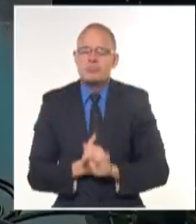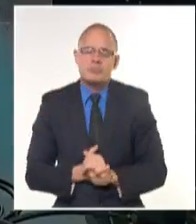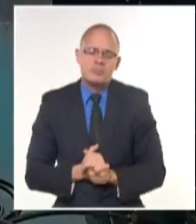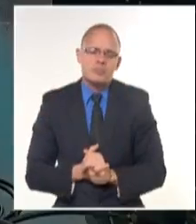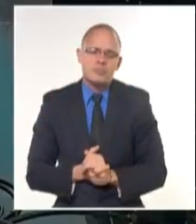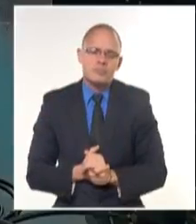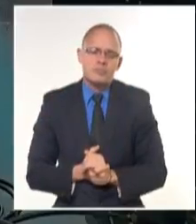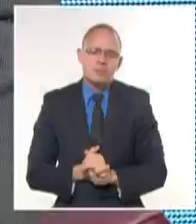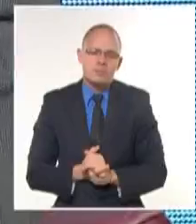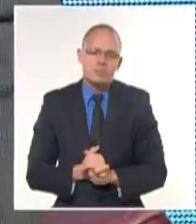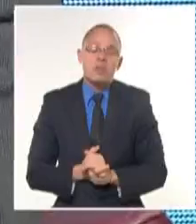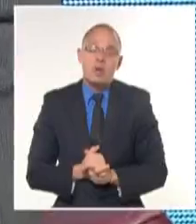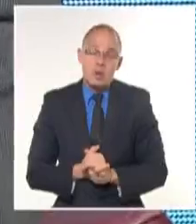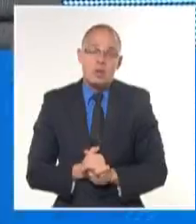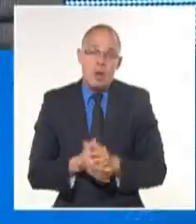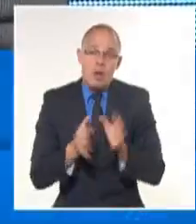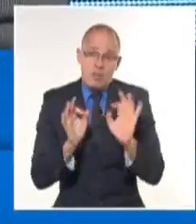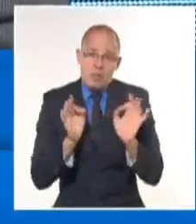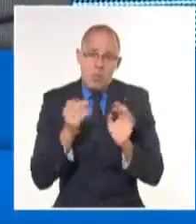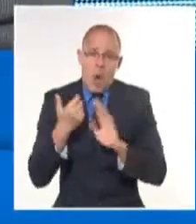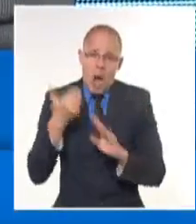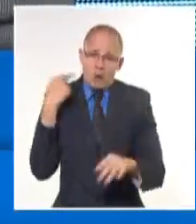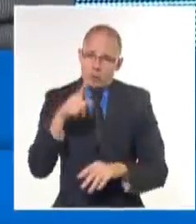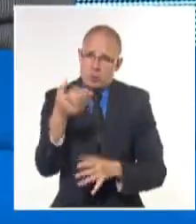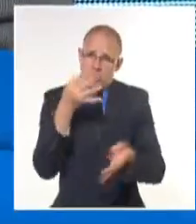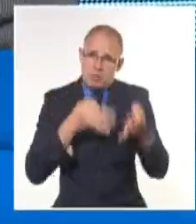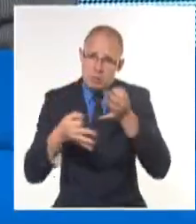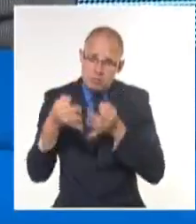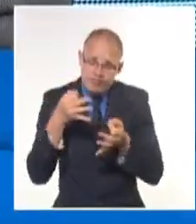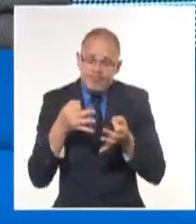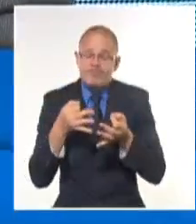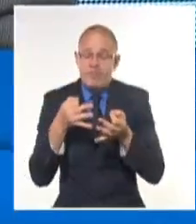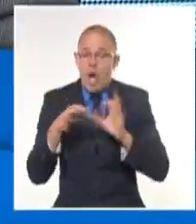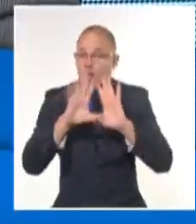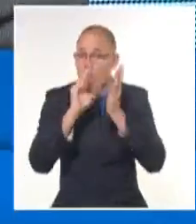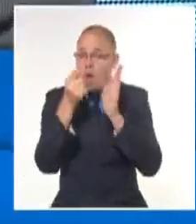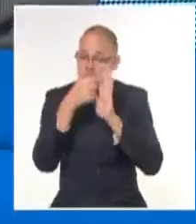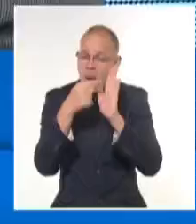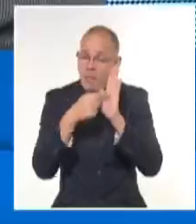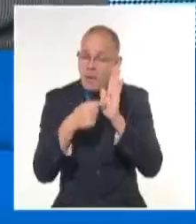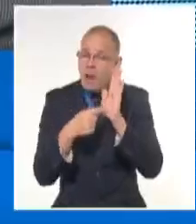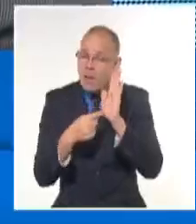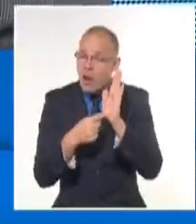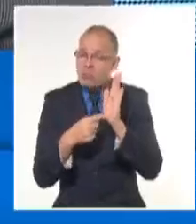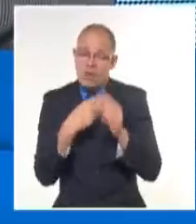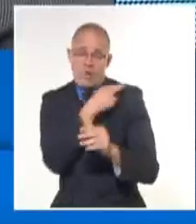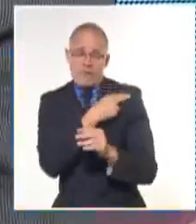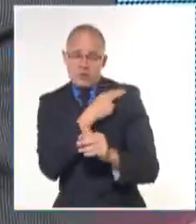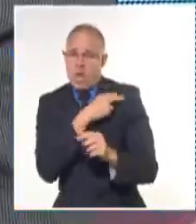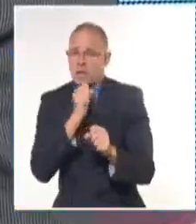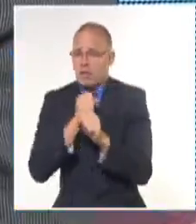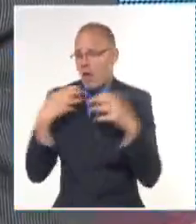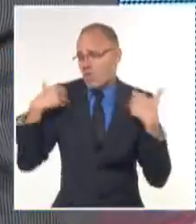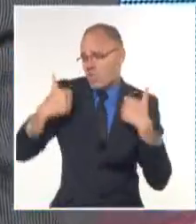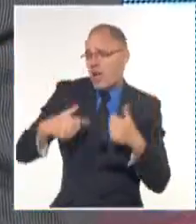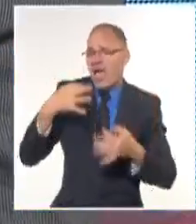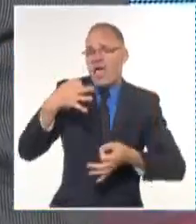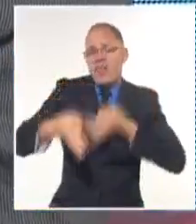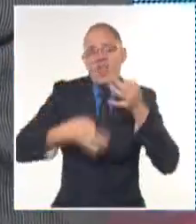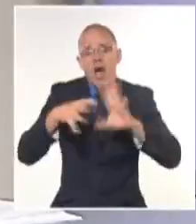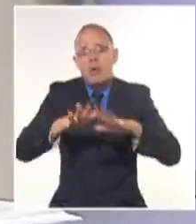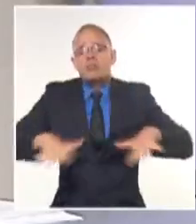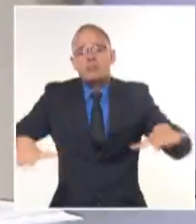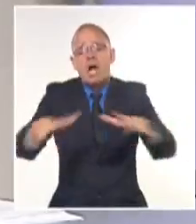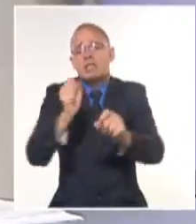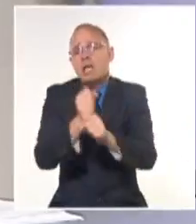aquellos temas que manifestaste, la administración está en el deber de rendir cuenta a los colectivos laborales. ¿Rendir cuenta qué cosa es? Rendir cuenta es reunirse con la